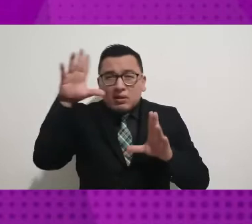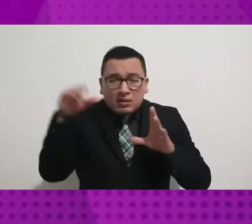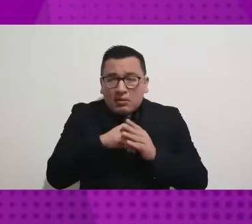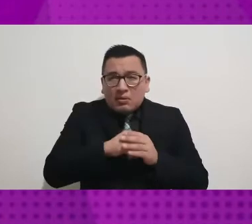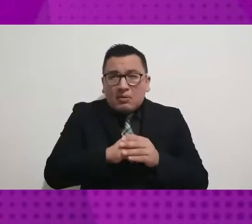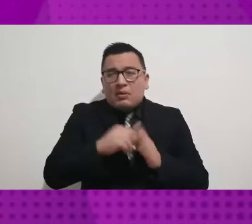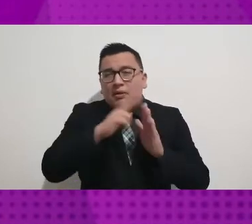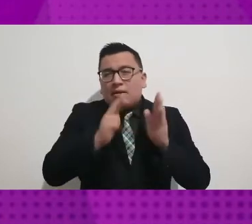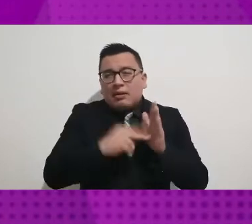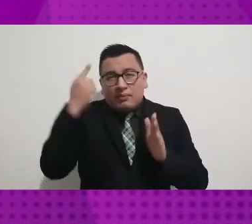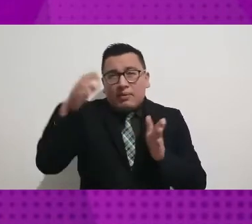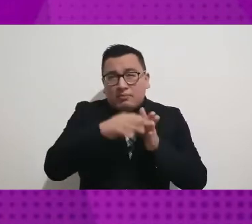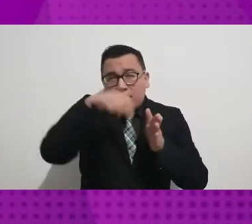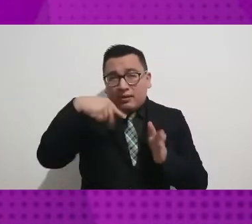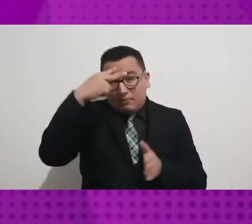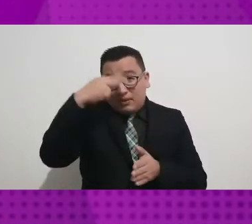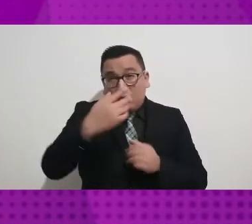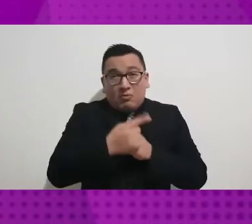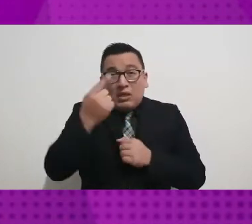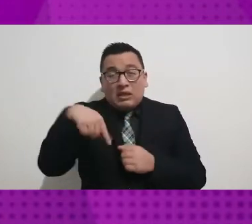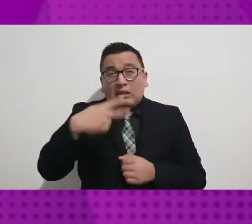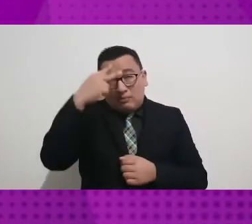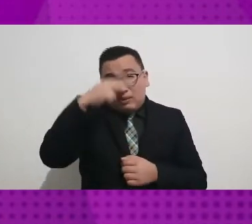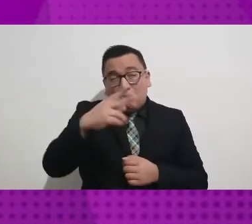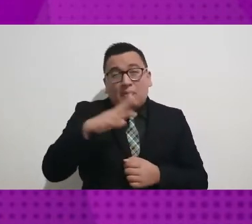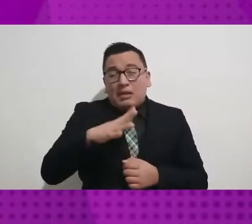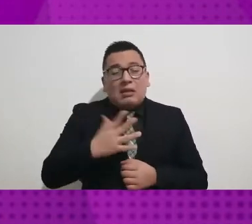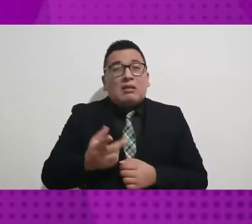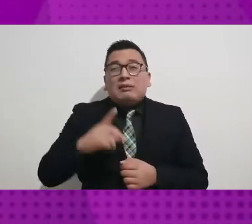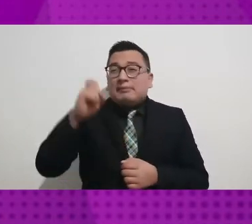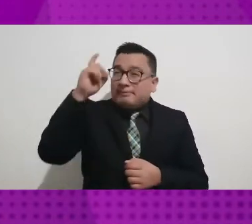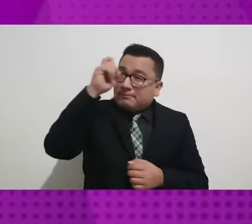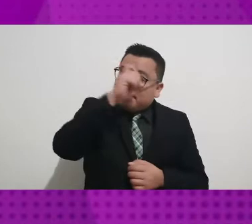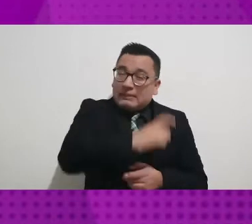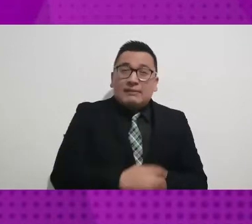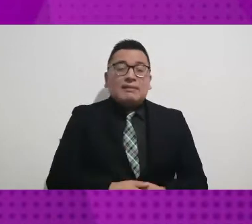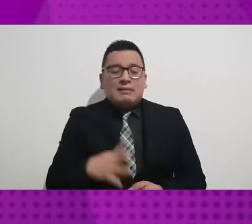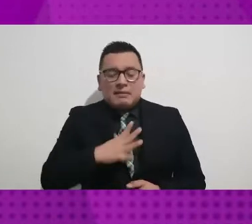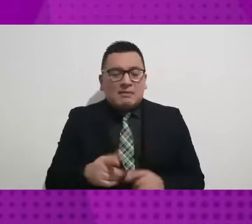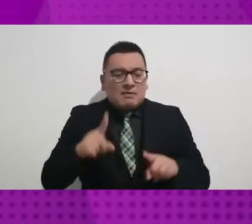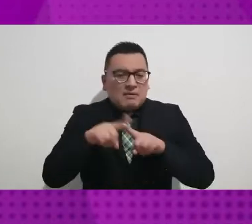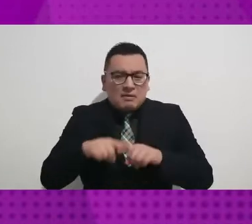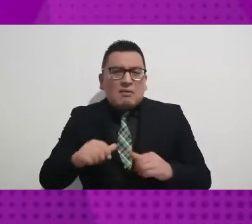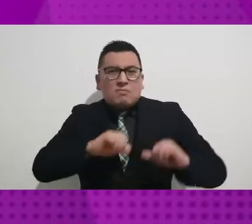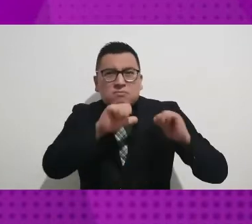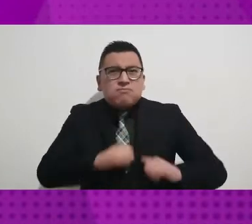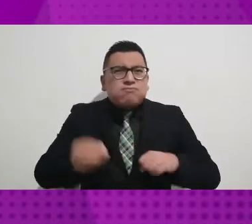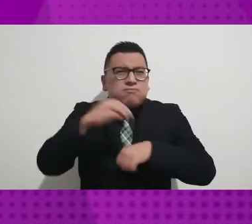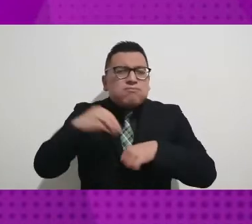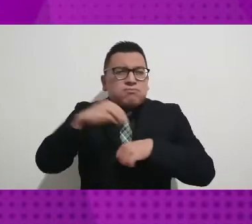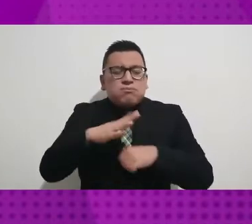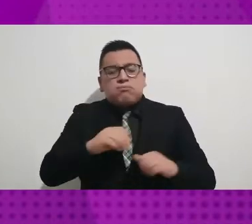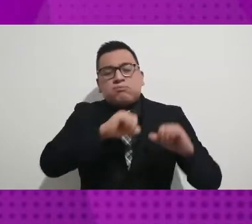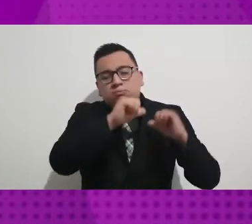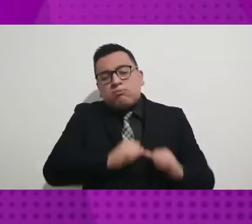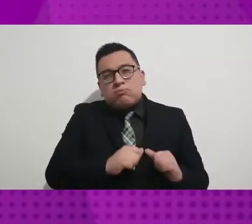de todo el sistema electoral mexicano, porque nuestro sistema lamentablemente es muy abigarrado, es muy complejo, hay una serie de intervenciones de